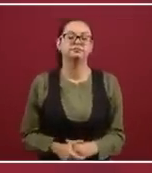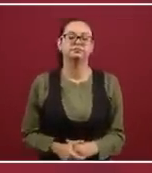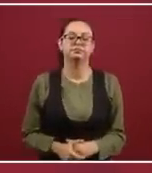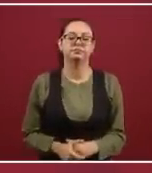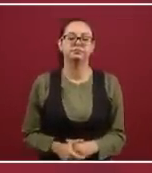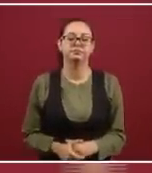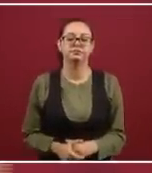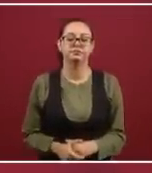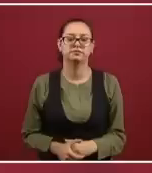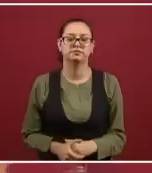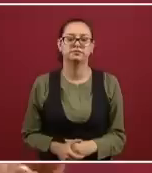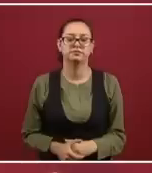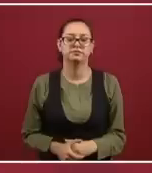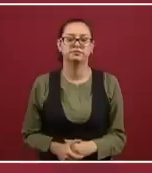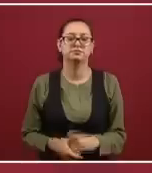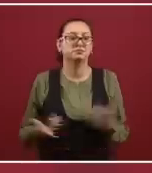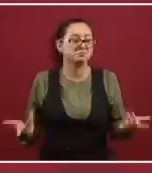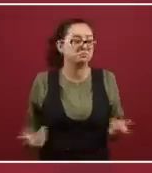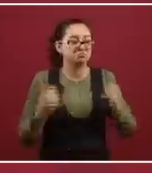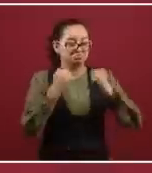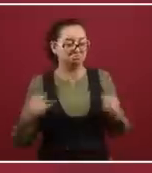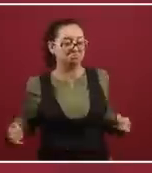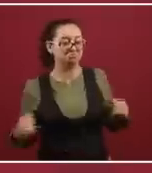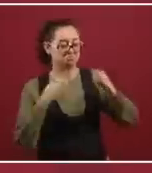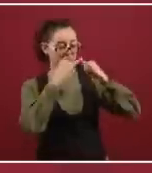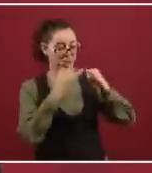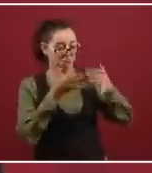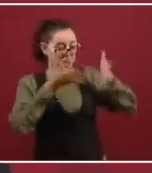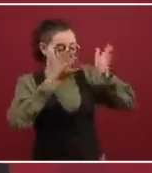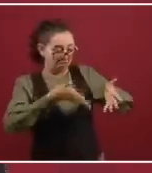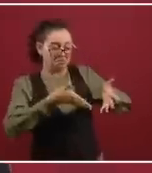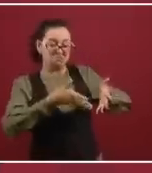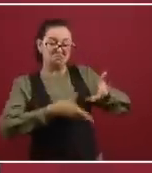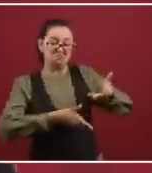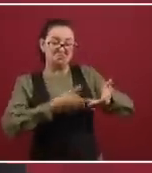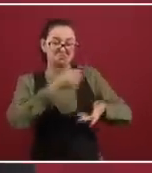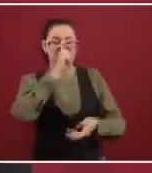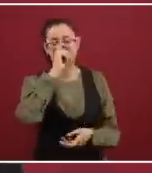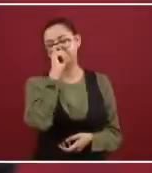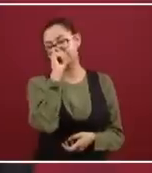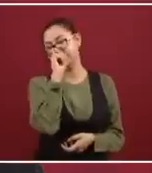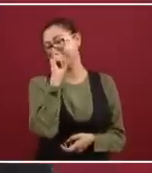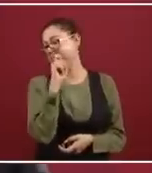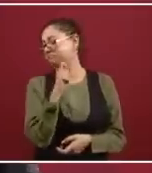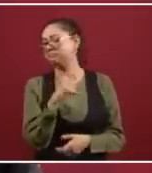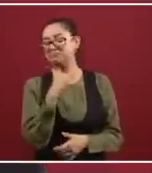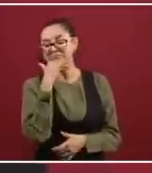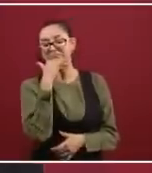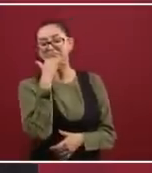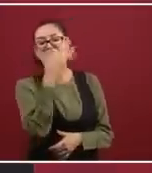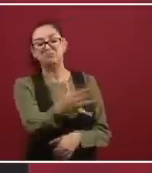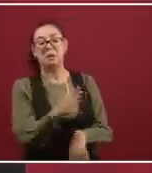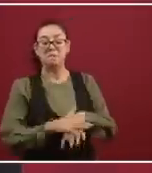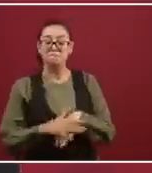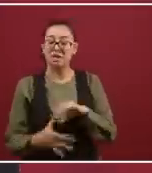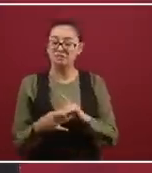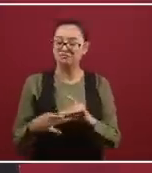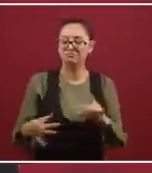porque lo que había se echó a perder. Ya no hace falta que yo tenga que explicar